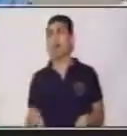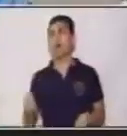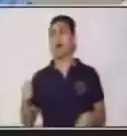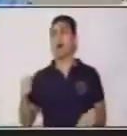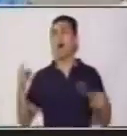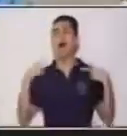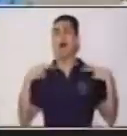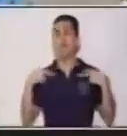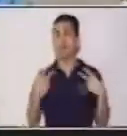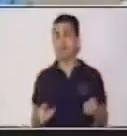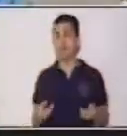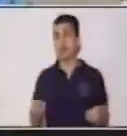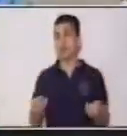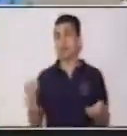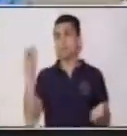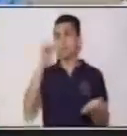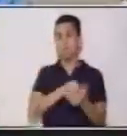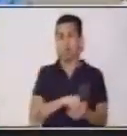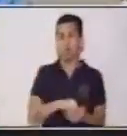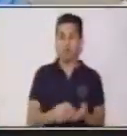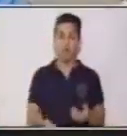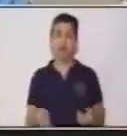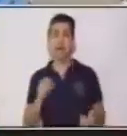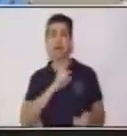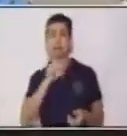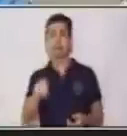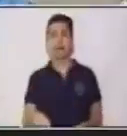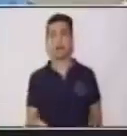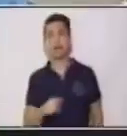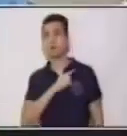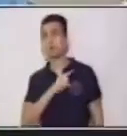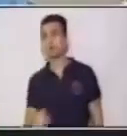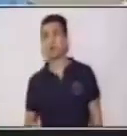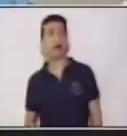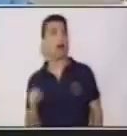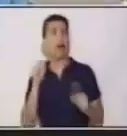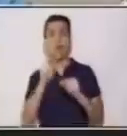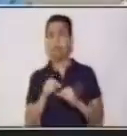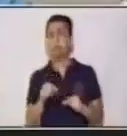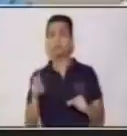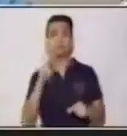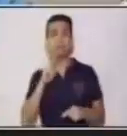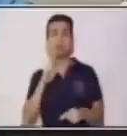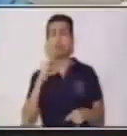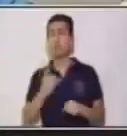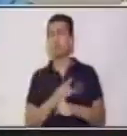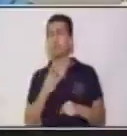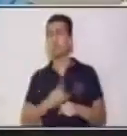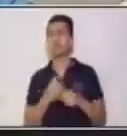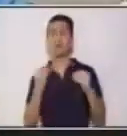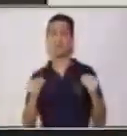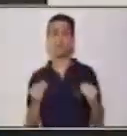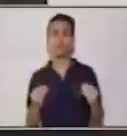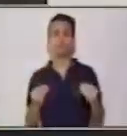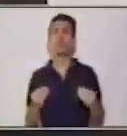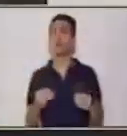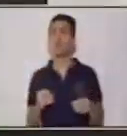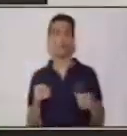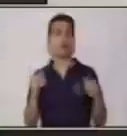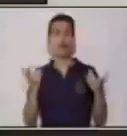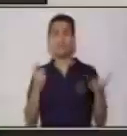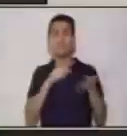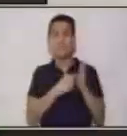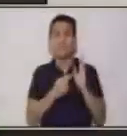haber, poner, estar, ser, ¿sí? Estos verbos se utilizan mucho y pues se refiere a una